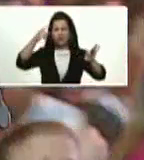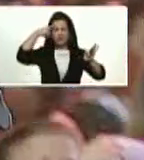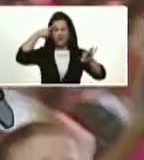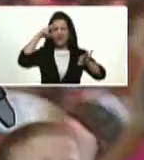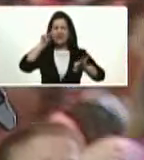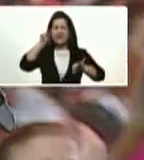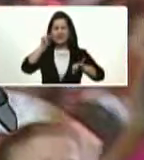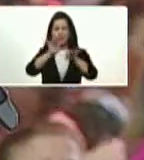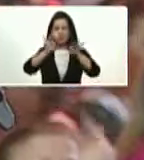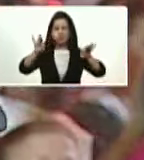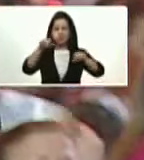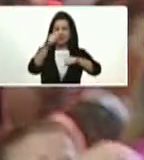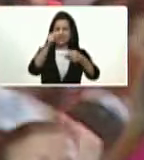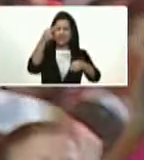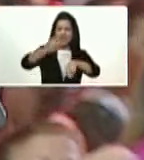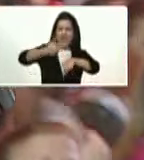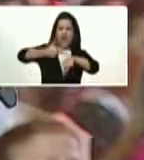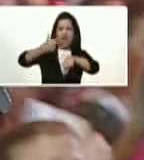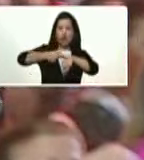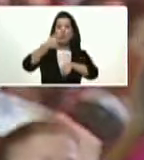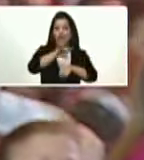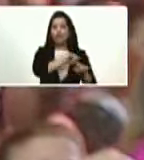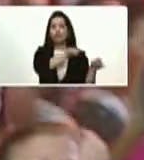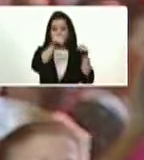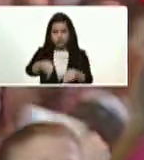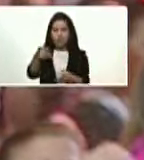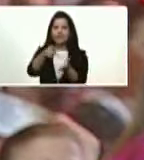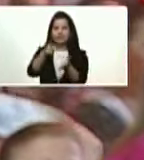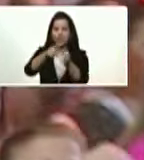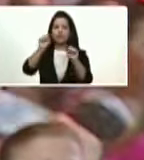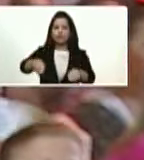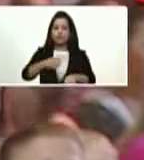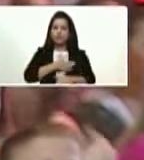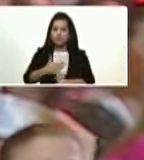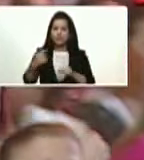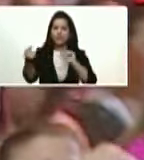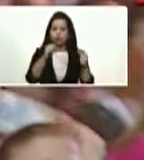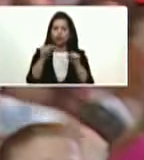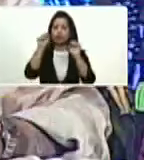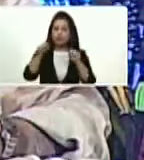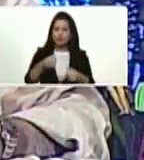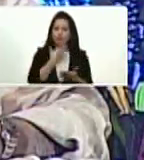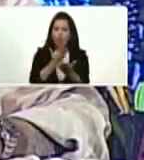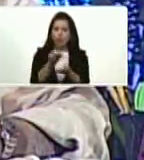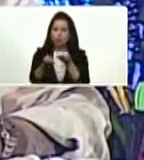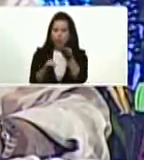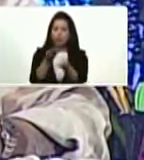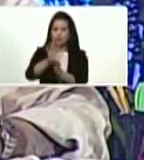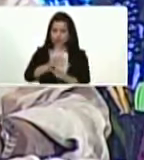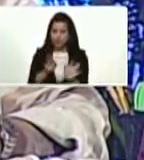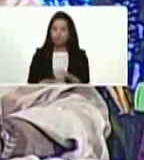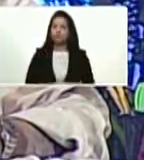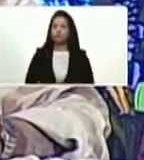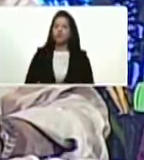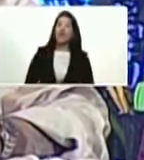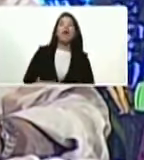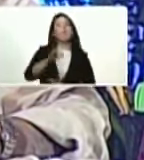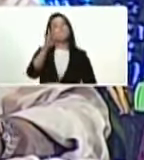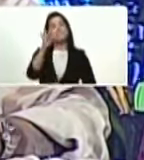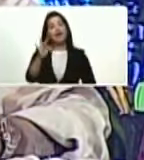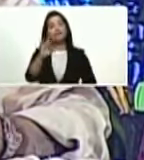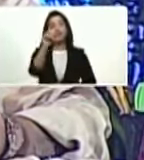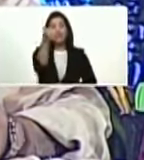transformador del aluminio. Así es. Igualmente, están 10